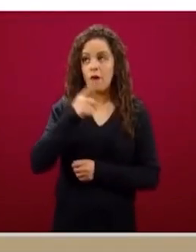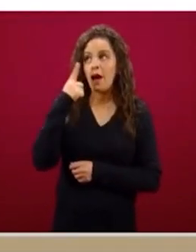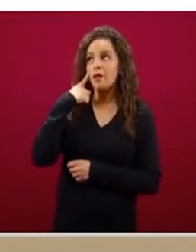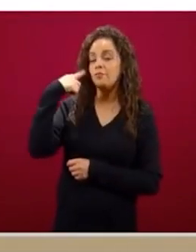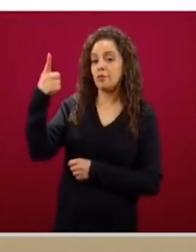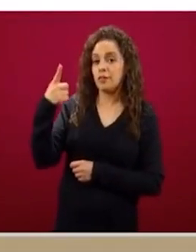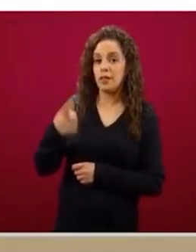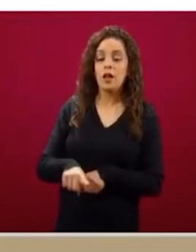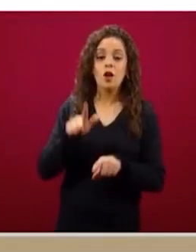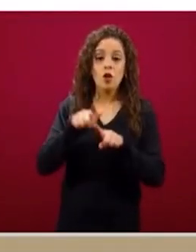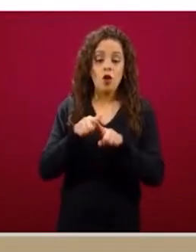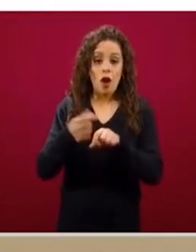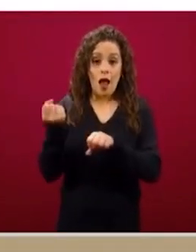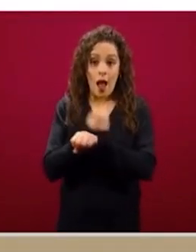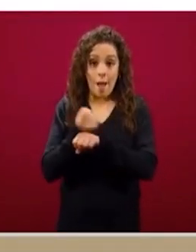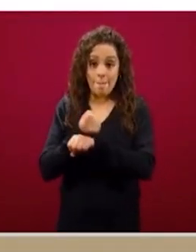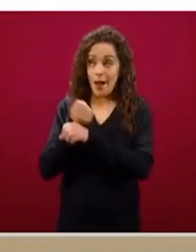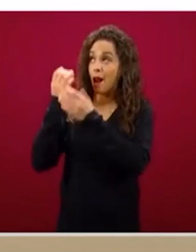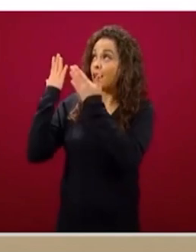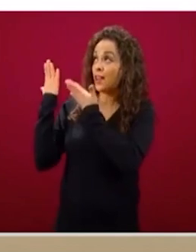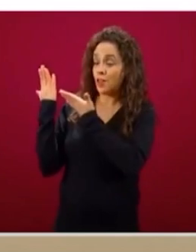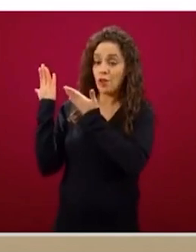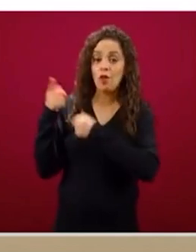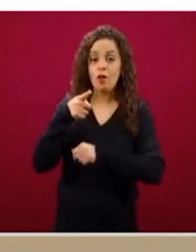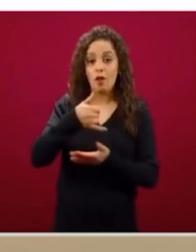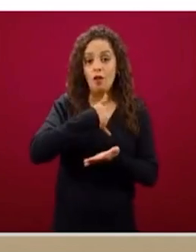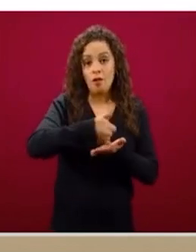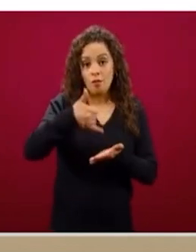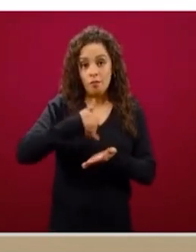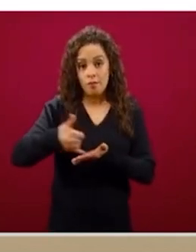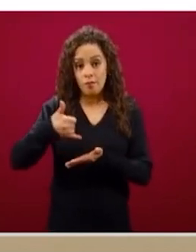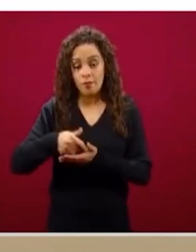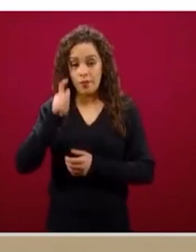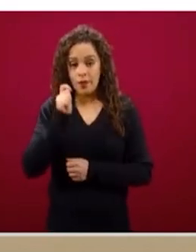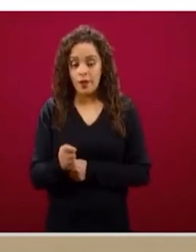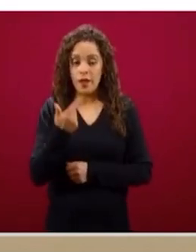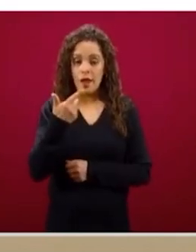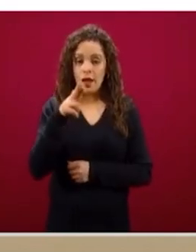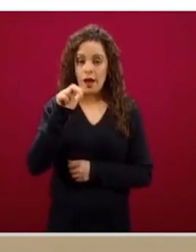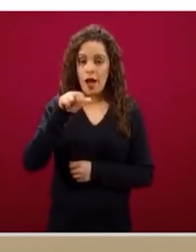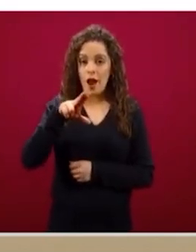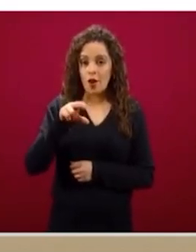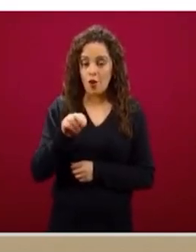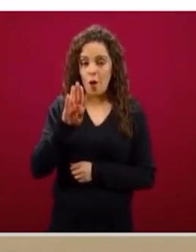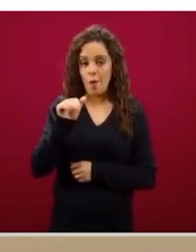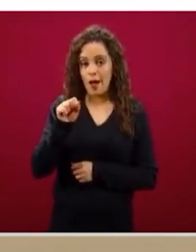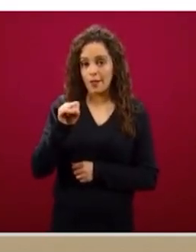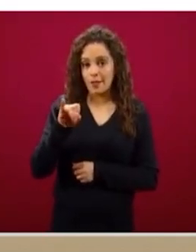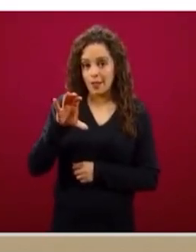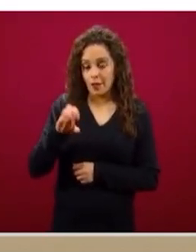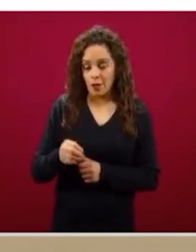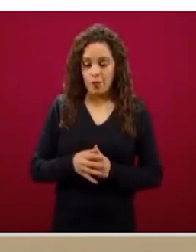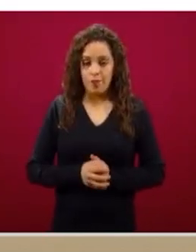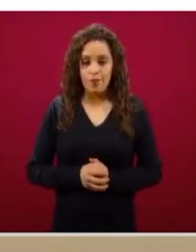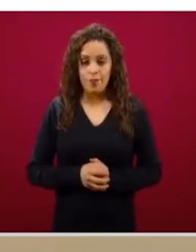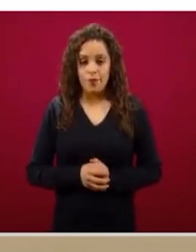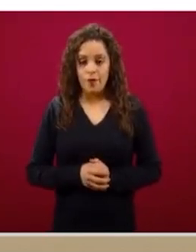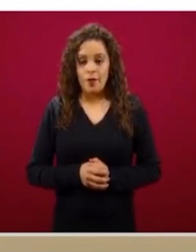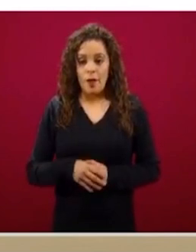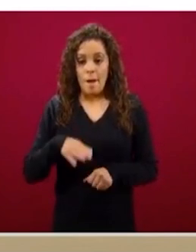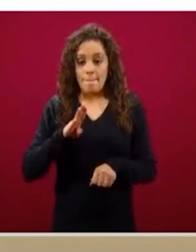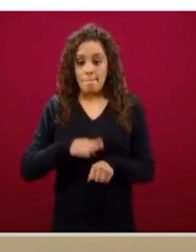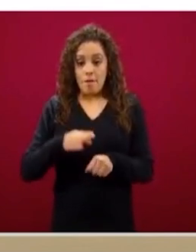los círculos amarillos de los productores de granos básicos que apoyamos el círculo más grande